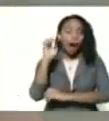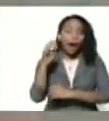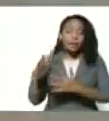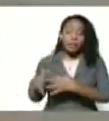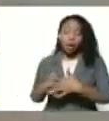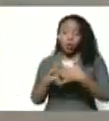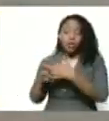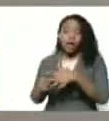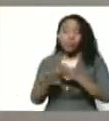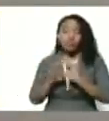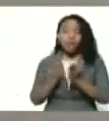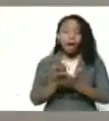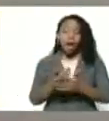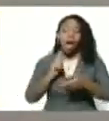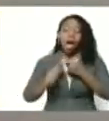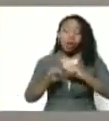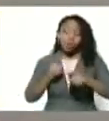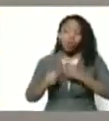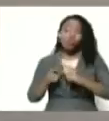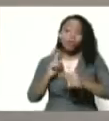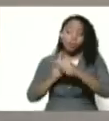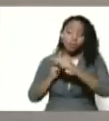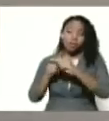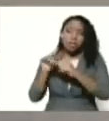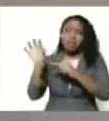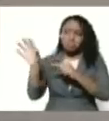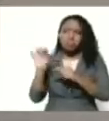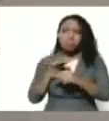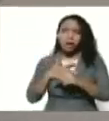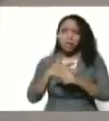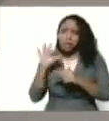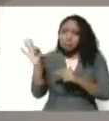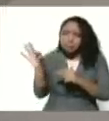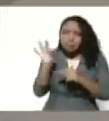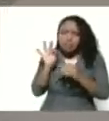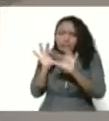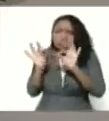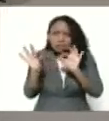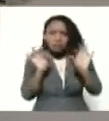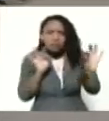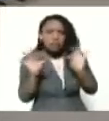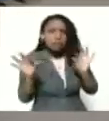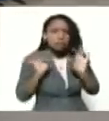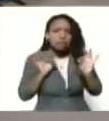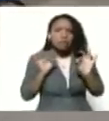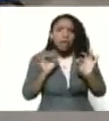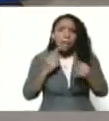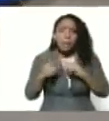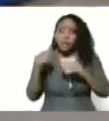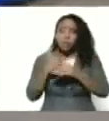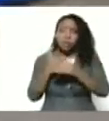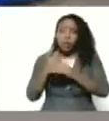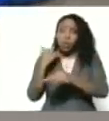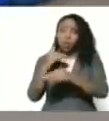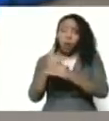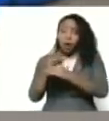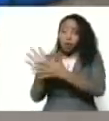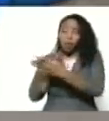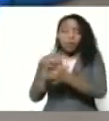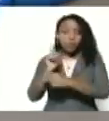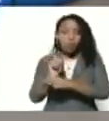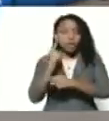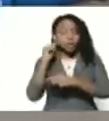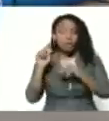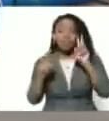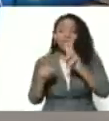Unidos o del mundo, hay muchas cosas positivas que tomar, muchas. Pero ellos no tienen esta visual, no la tienen,